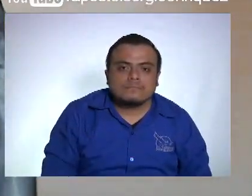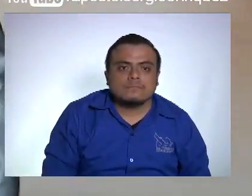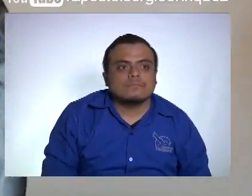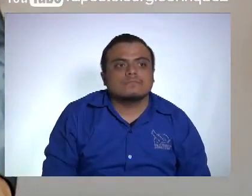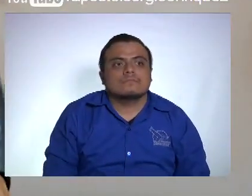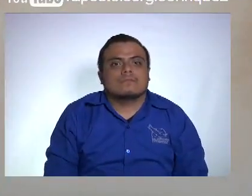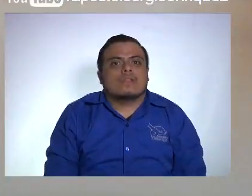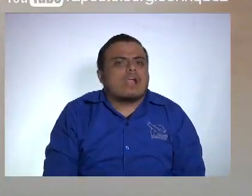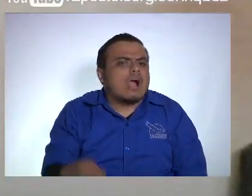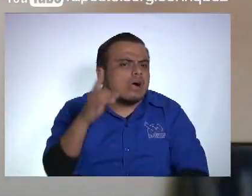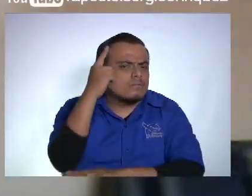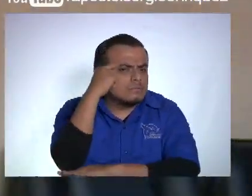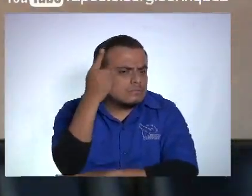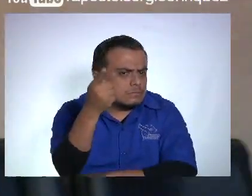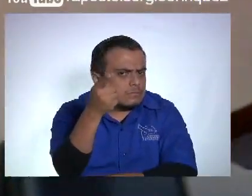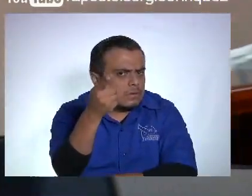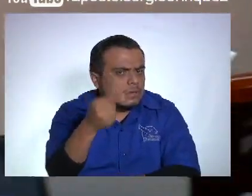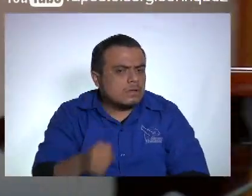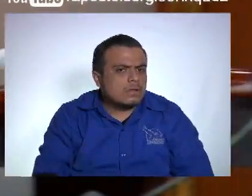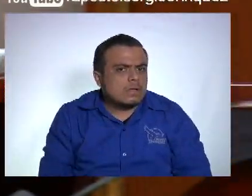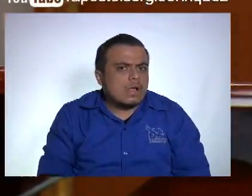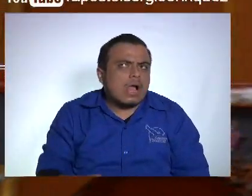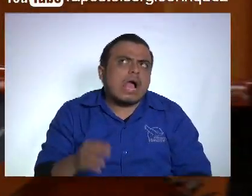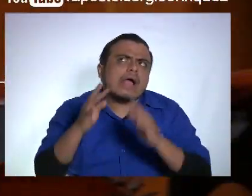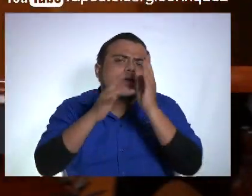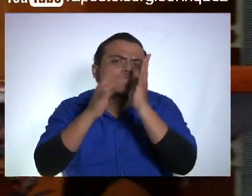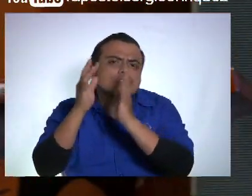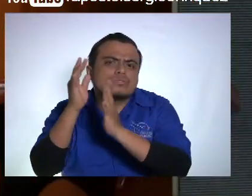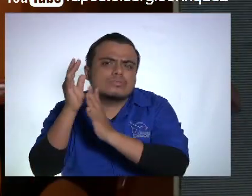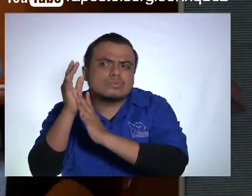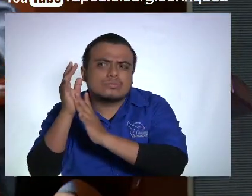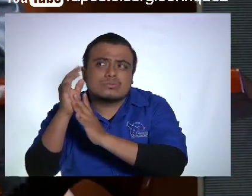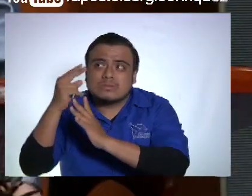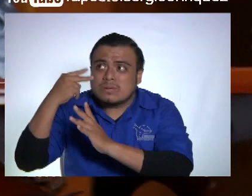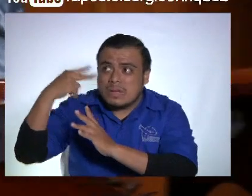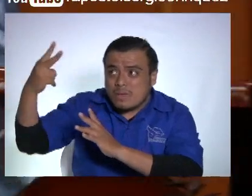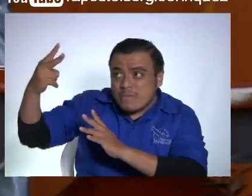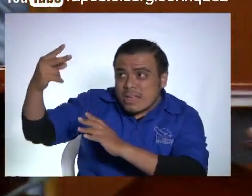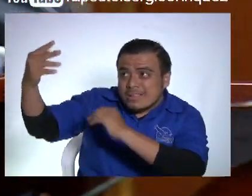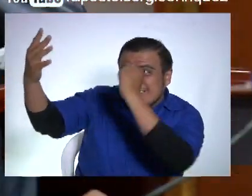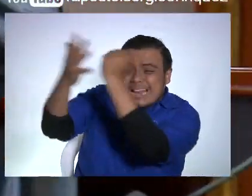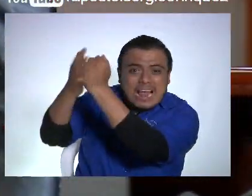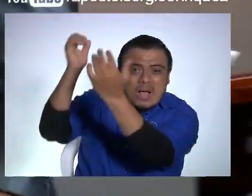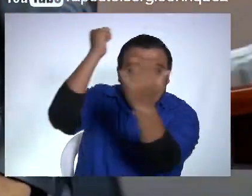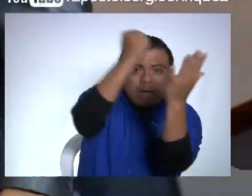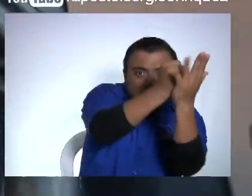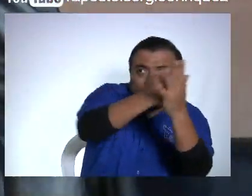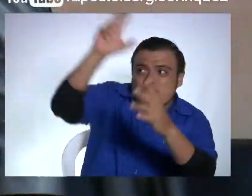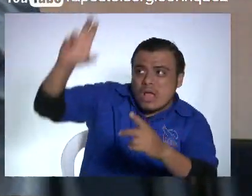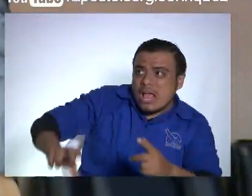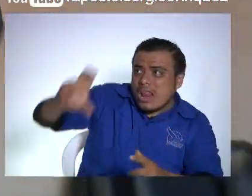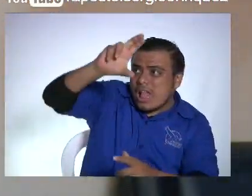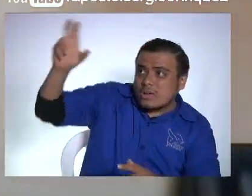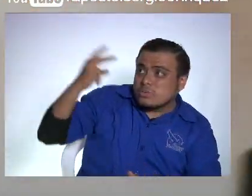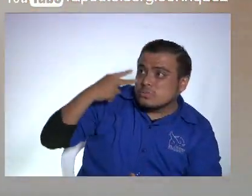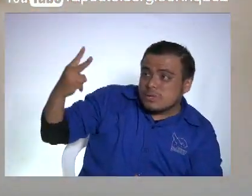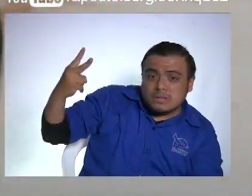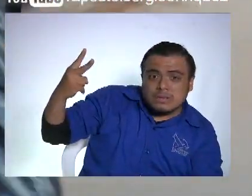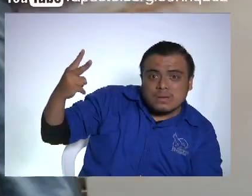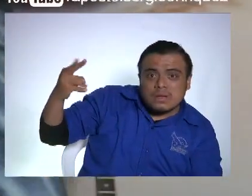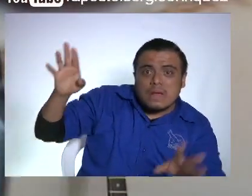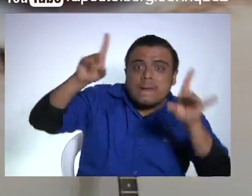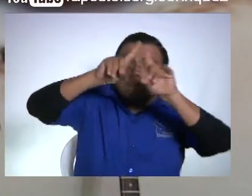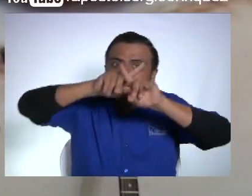Se imagina al Señor Jesucristo clavado en la cruz del Calvario, pero Él estaba enfocado.